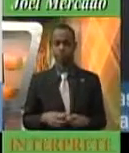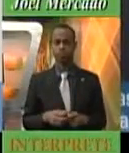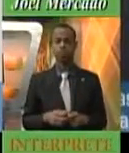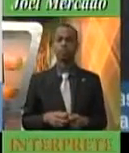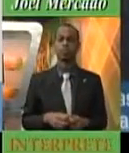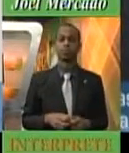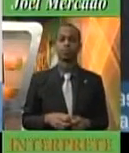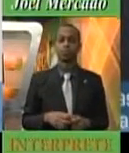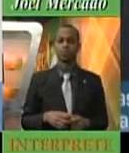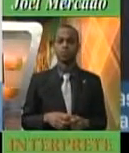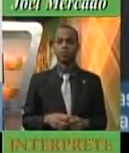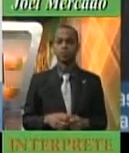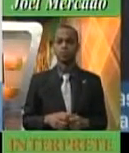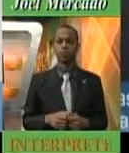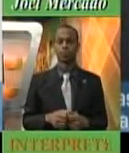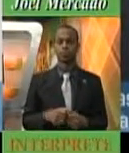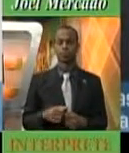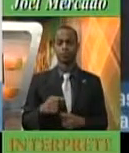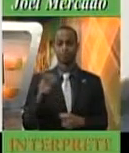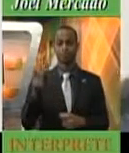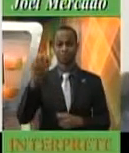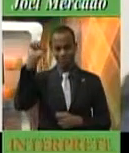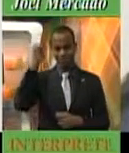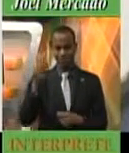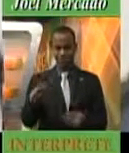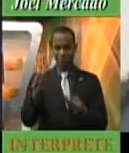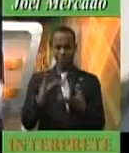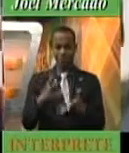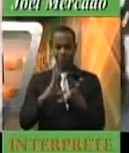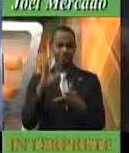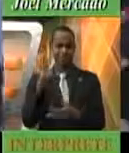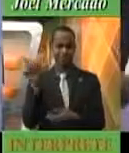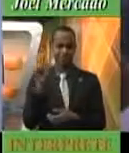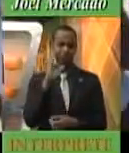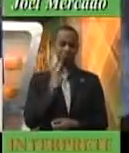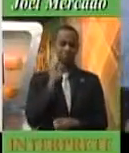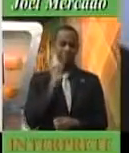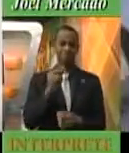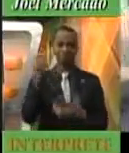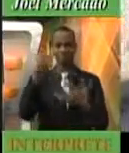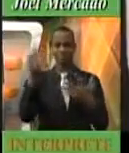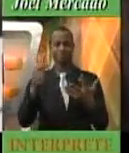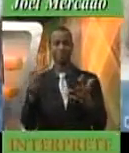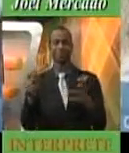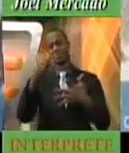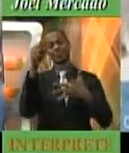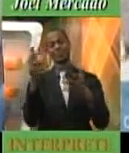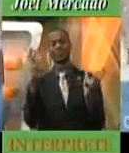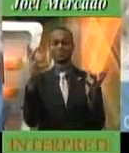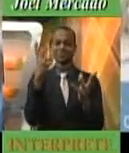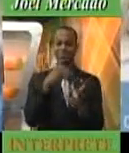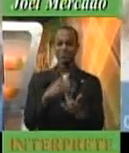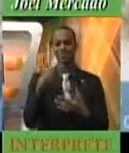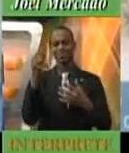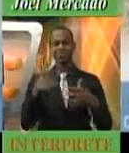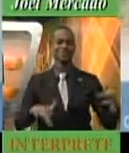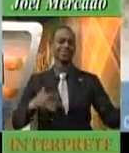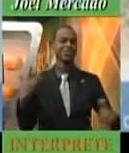en ese marco... Antonella que nos dé los datos, porque él es experto en adornarnos la cosa